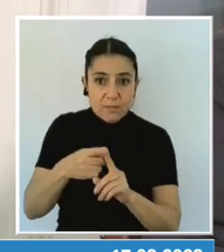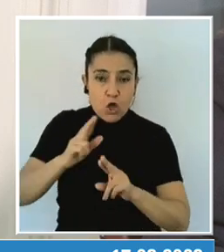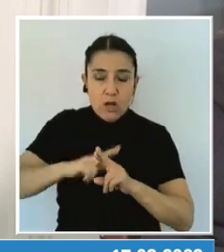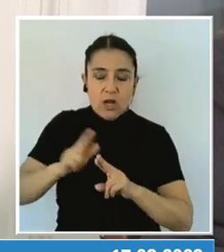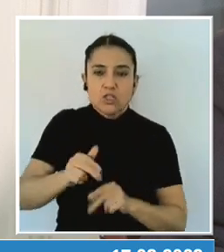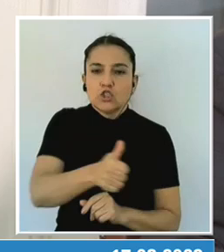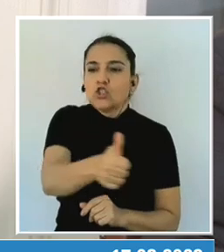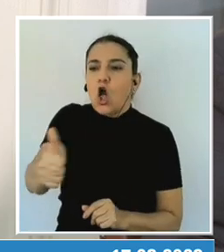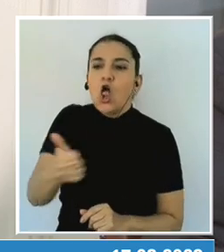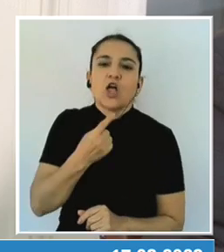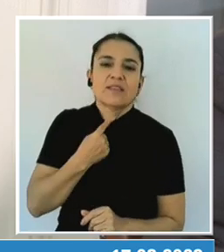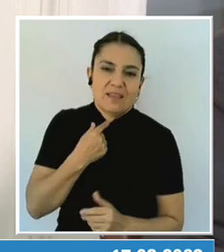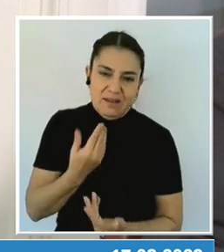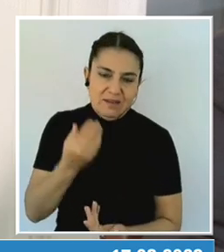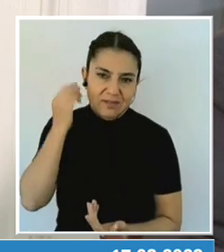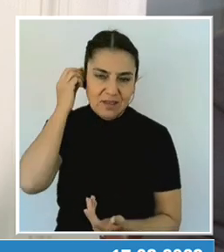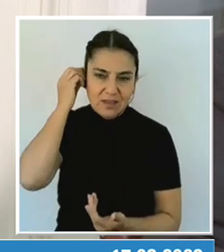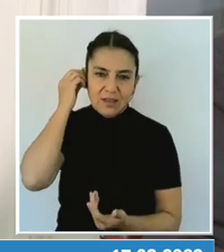interesa.